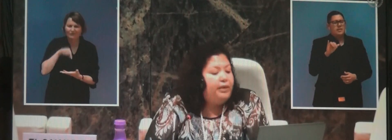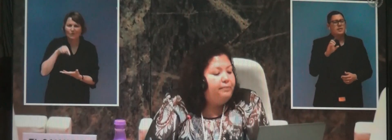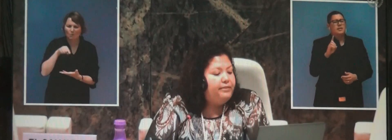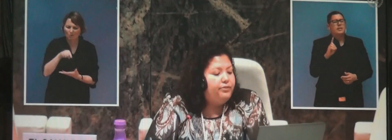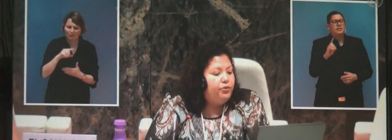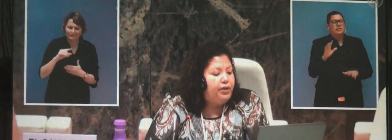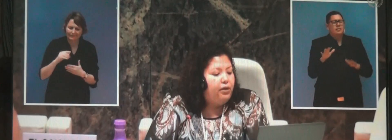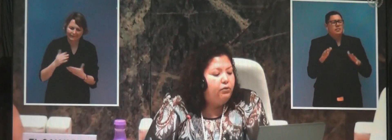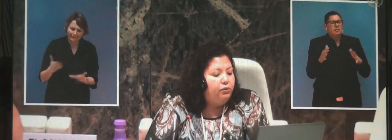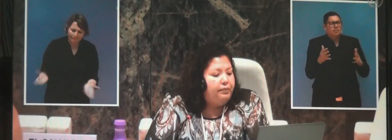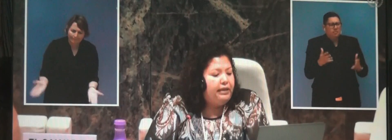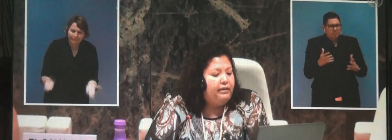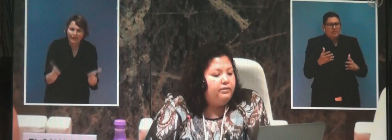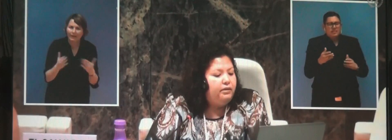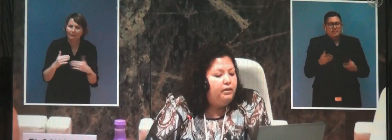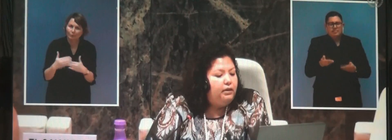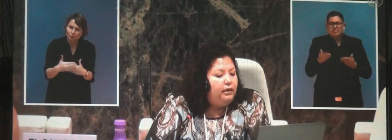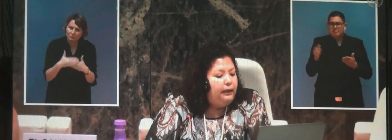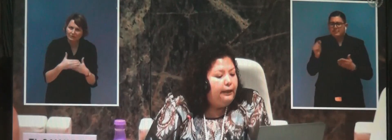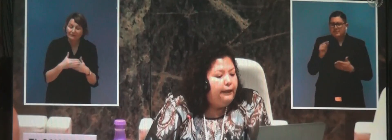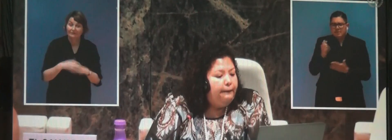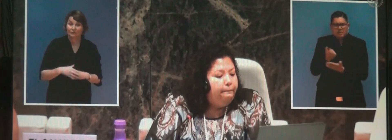especificando algunas prestaciones económicas.